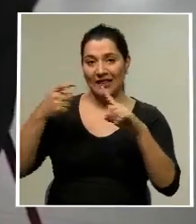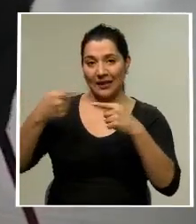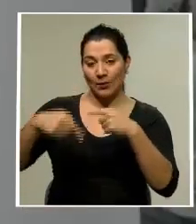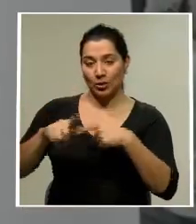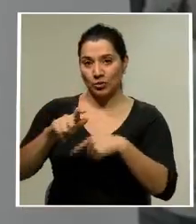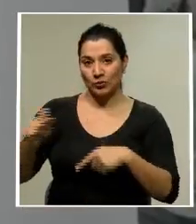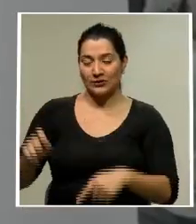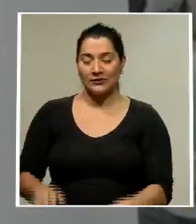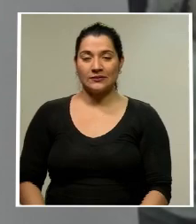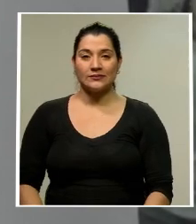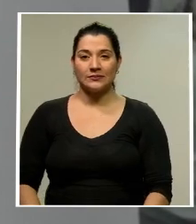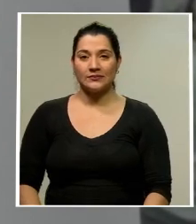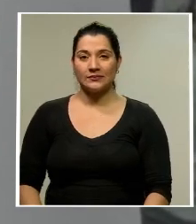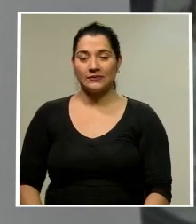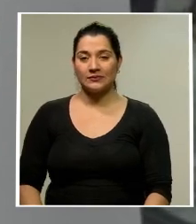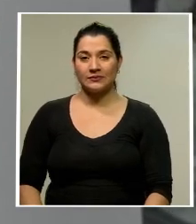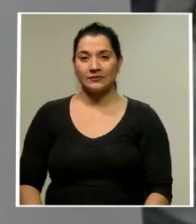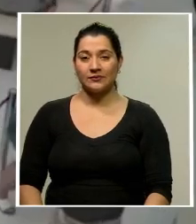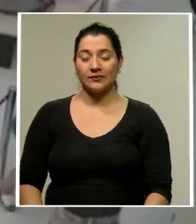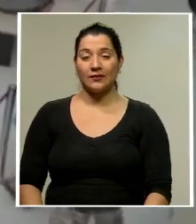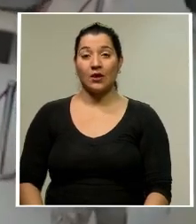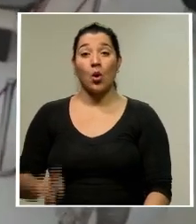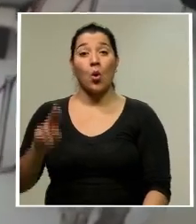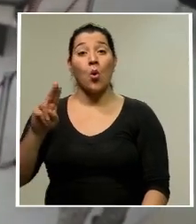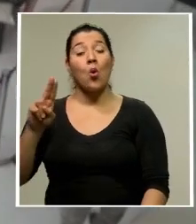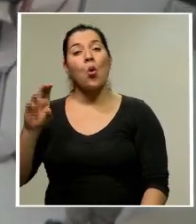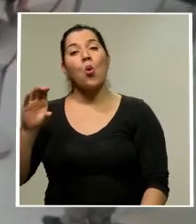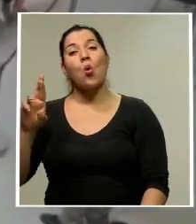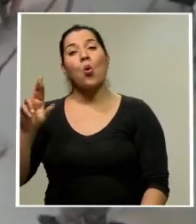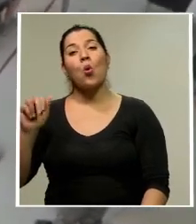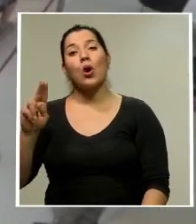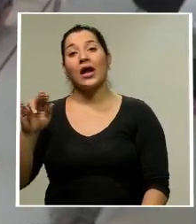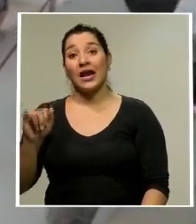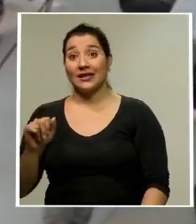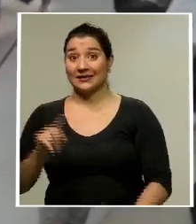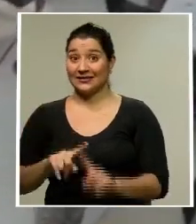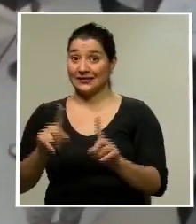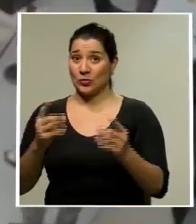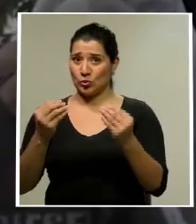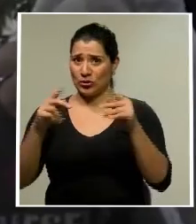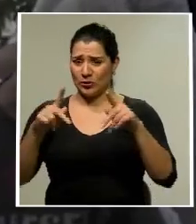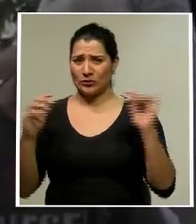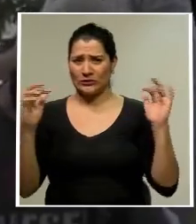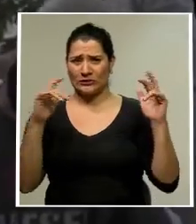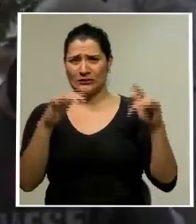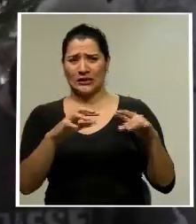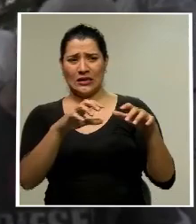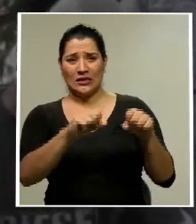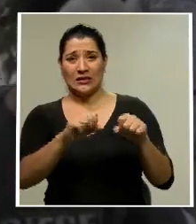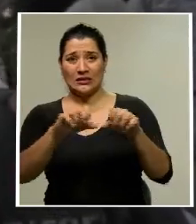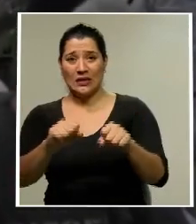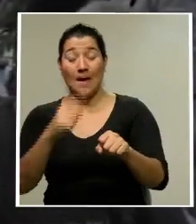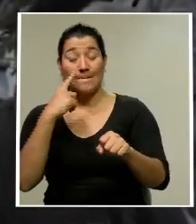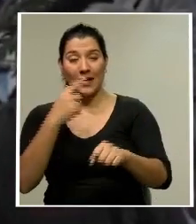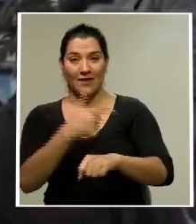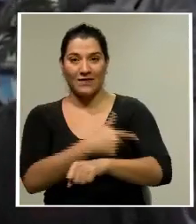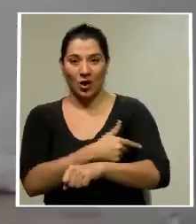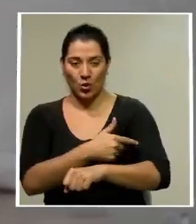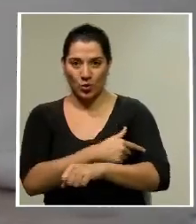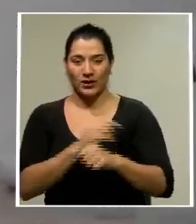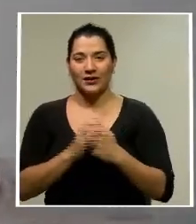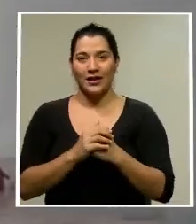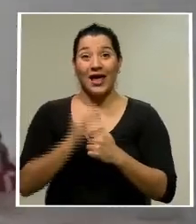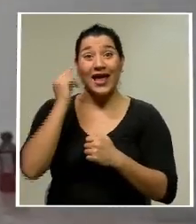mes. En cambio, en Ucrania, cientos de personas se apresuraron a coger cita en los centros de vacunación, luego de que el